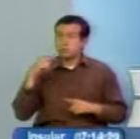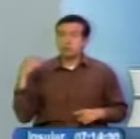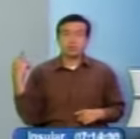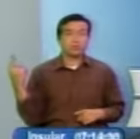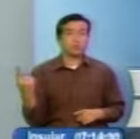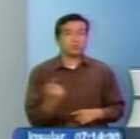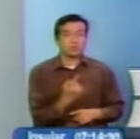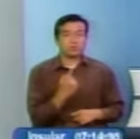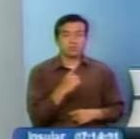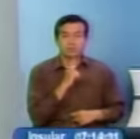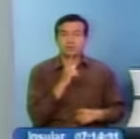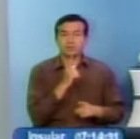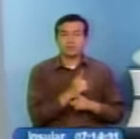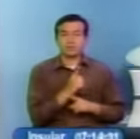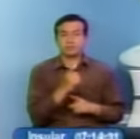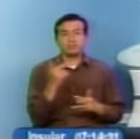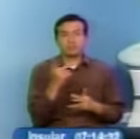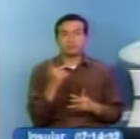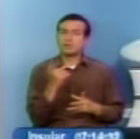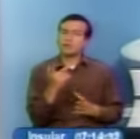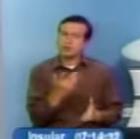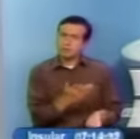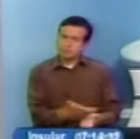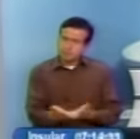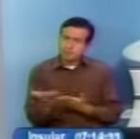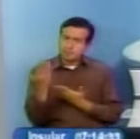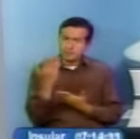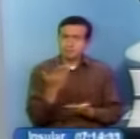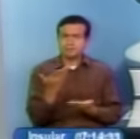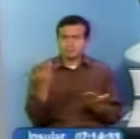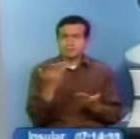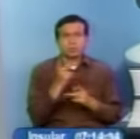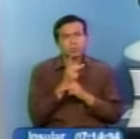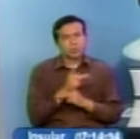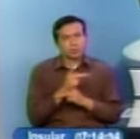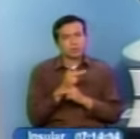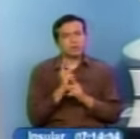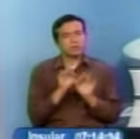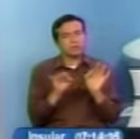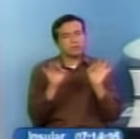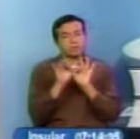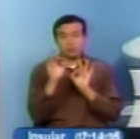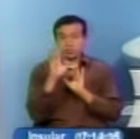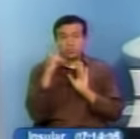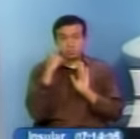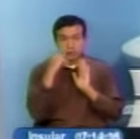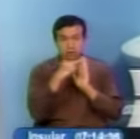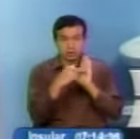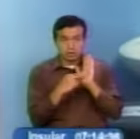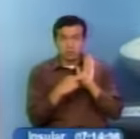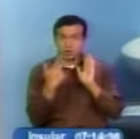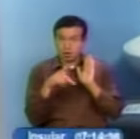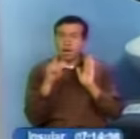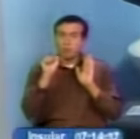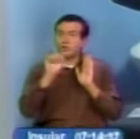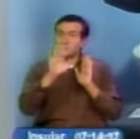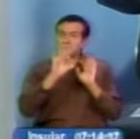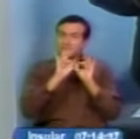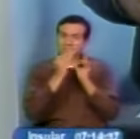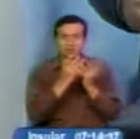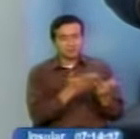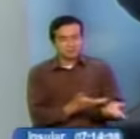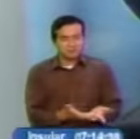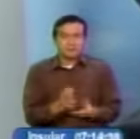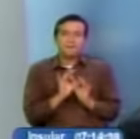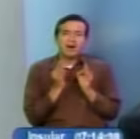aquí, por supuesto, para que puedan cubrir con los requisitos necesarios y llevárselos como un miembro más de la familia. Vamos a